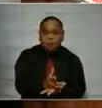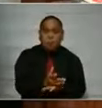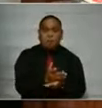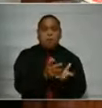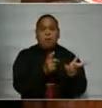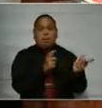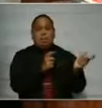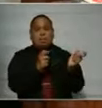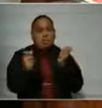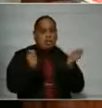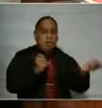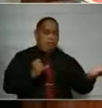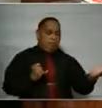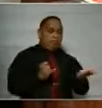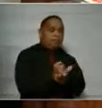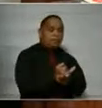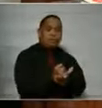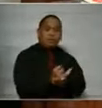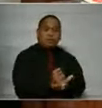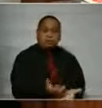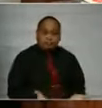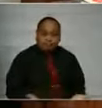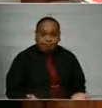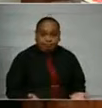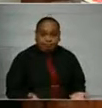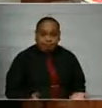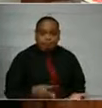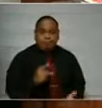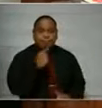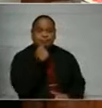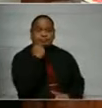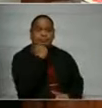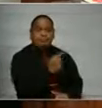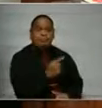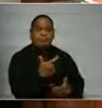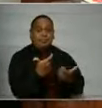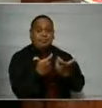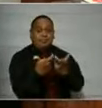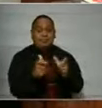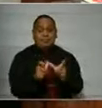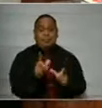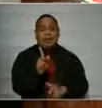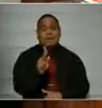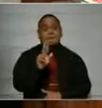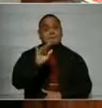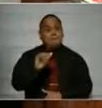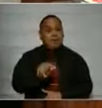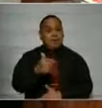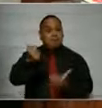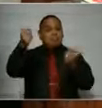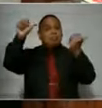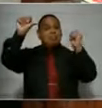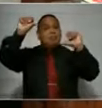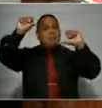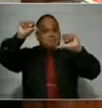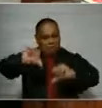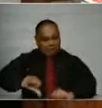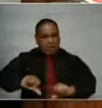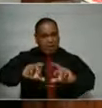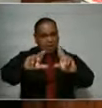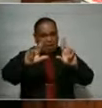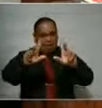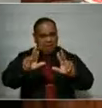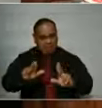que decidiera todas las candidaturas del PRI. Por eso el PRI se estrelló y se fracturó de esa manera,